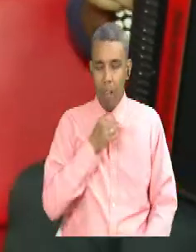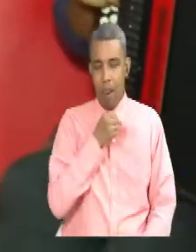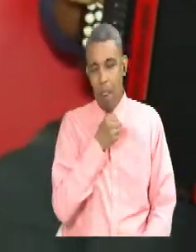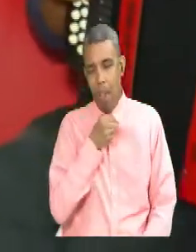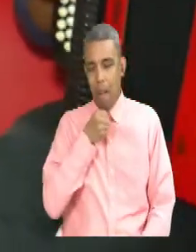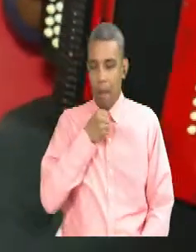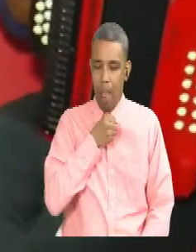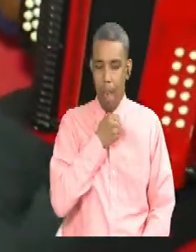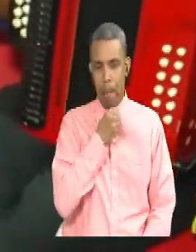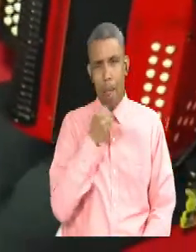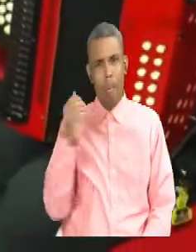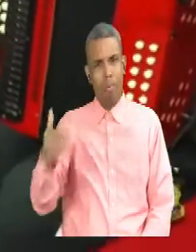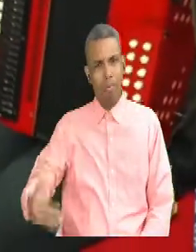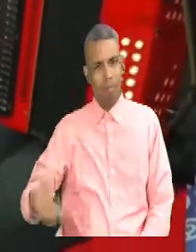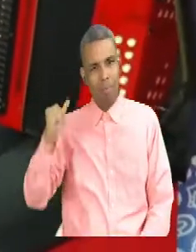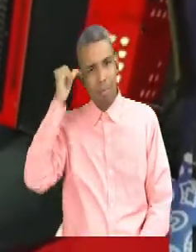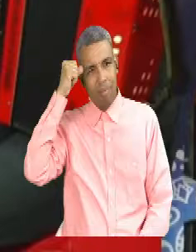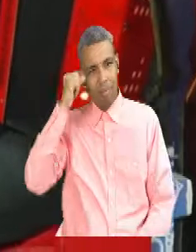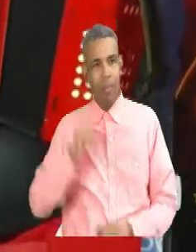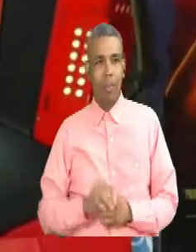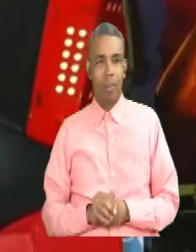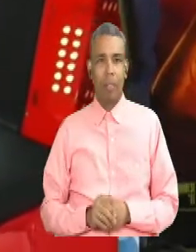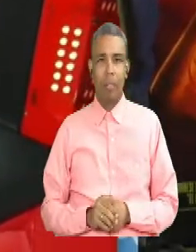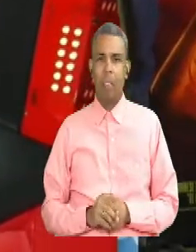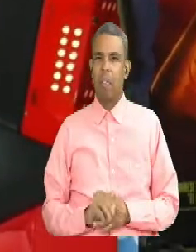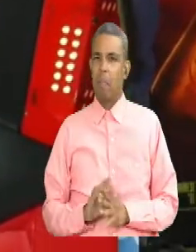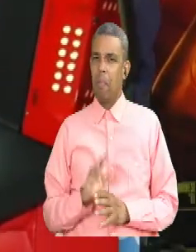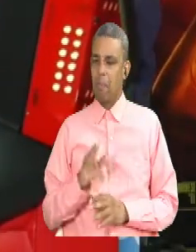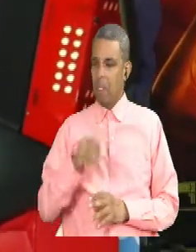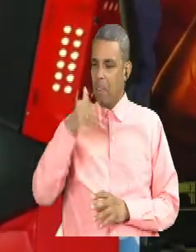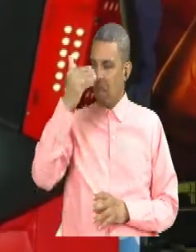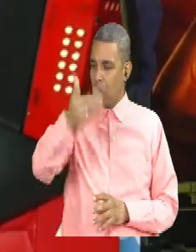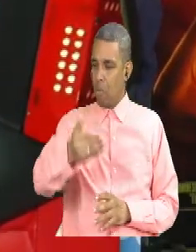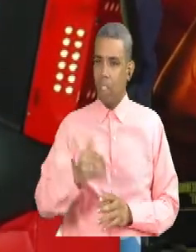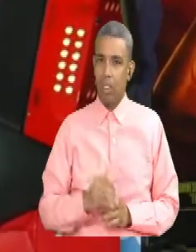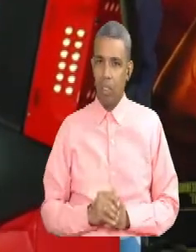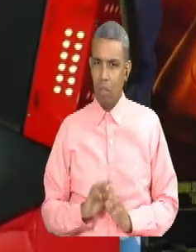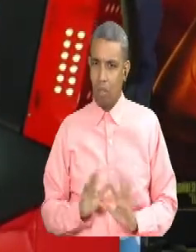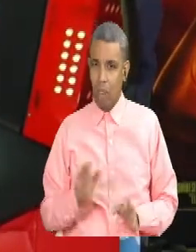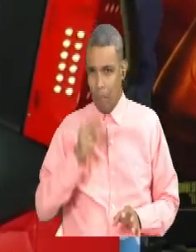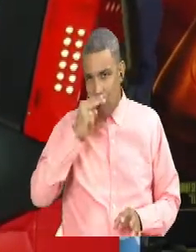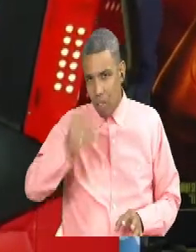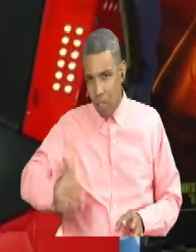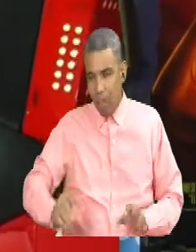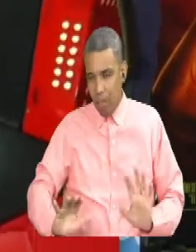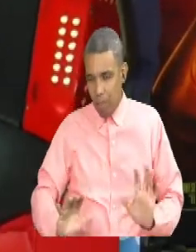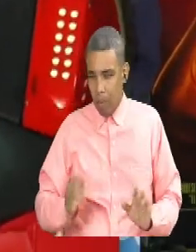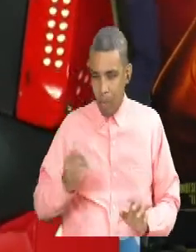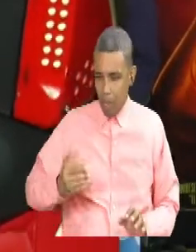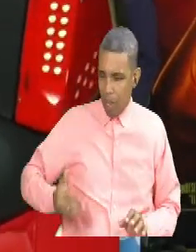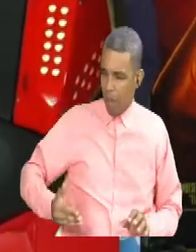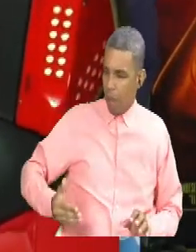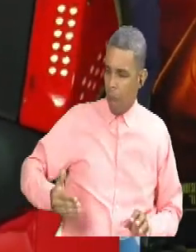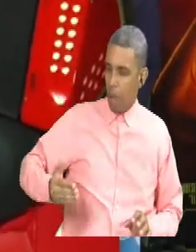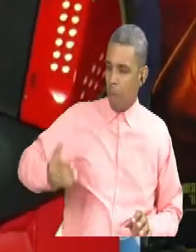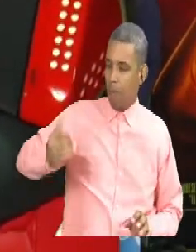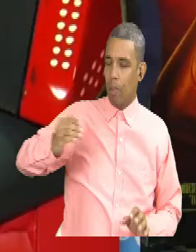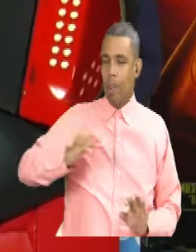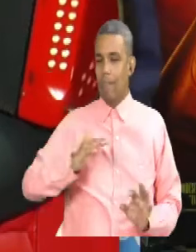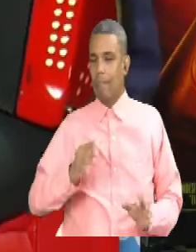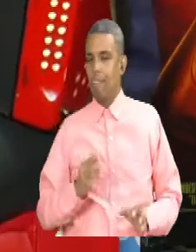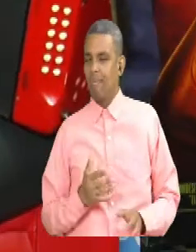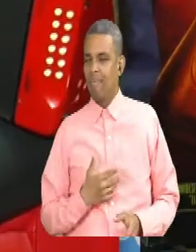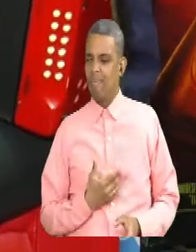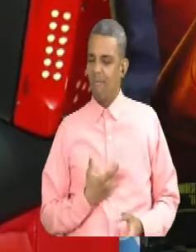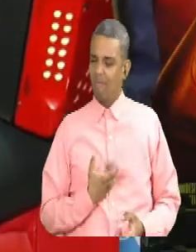música ya para tu vida, no solamente para el colegio, sino que dices, bueno, yo quiero ser cantante y Sergio Rodríguez es cantante y esto me lo voy a tomar